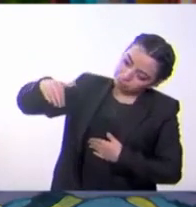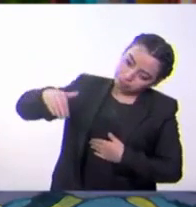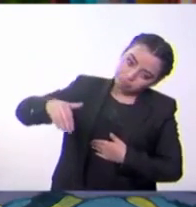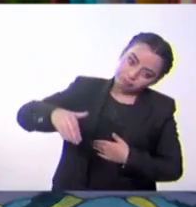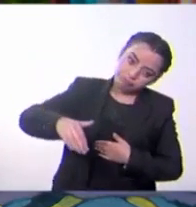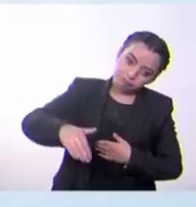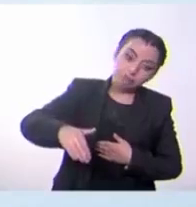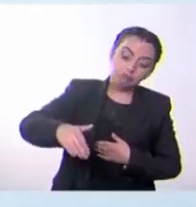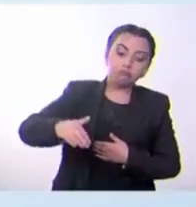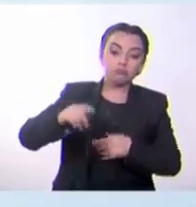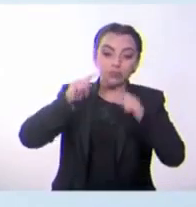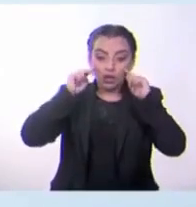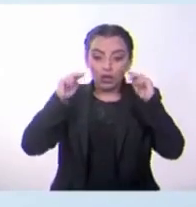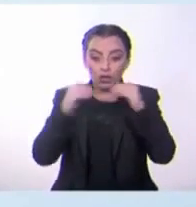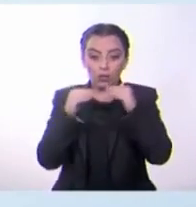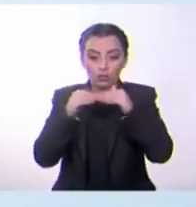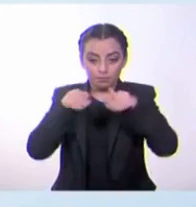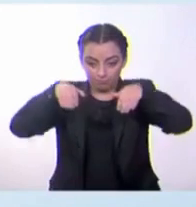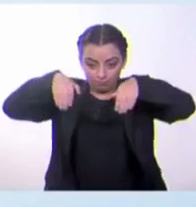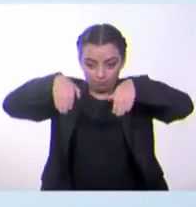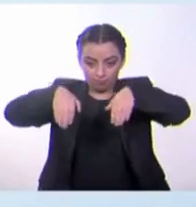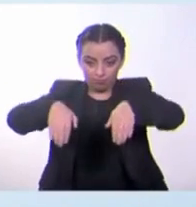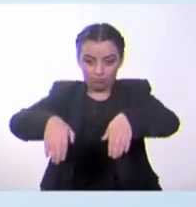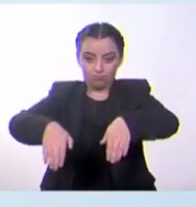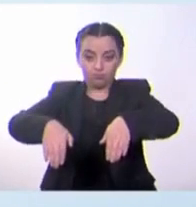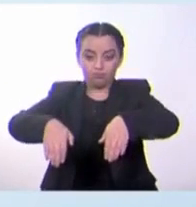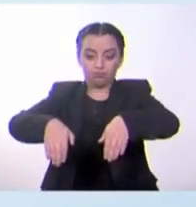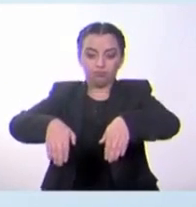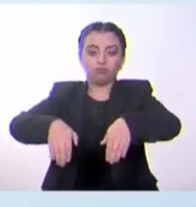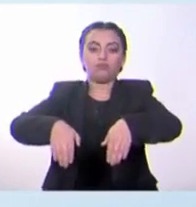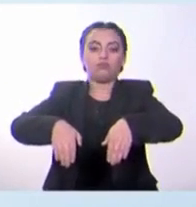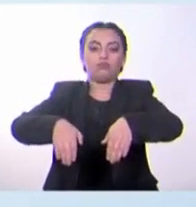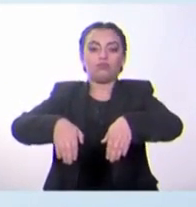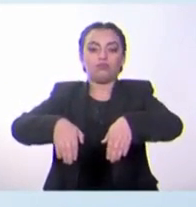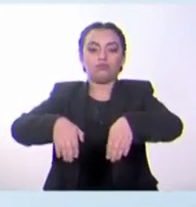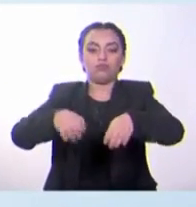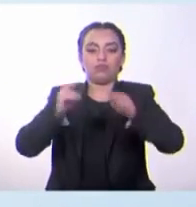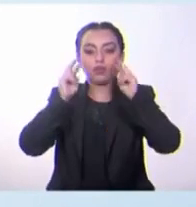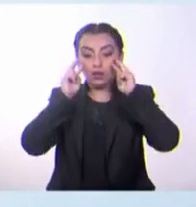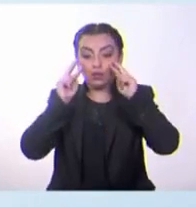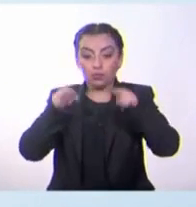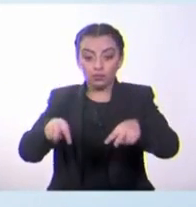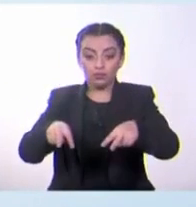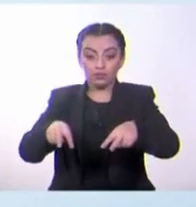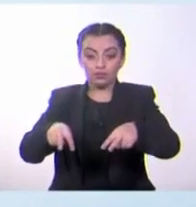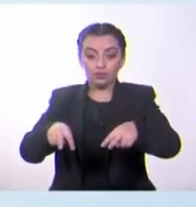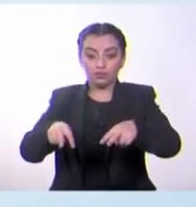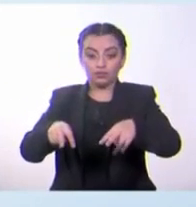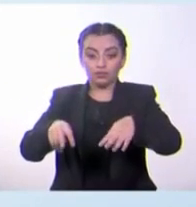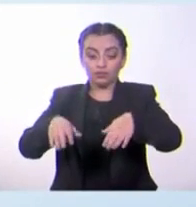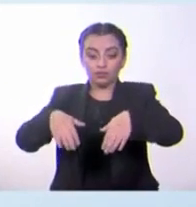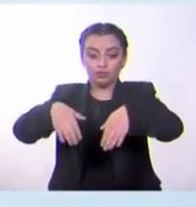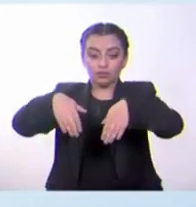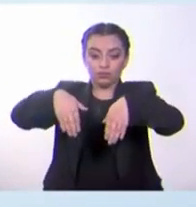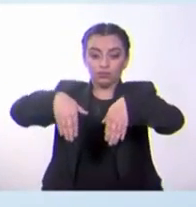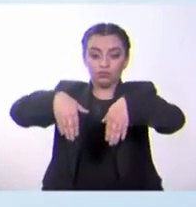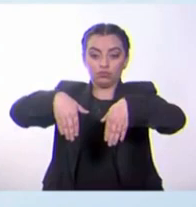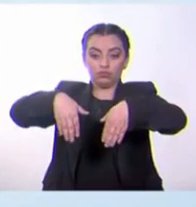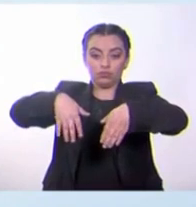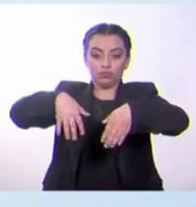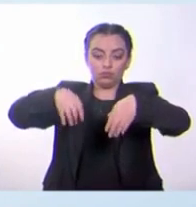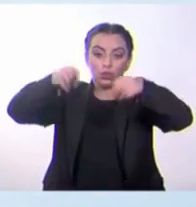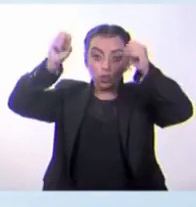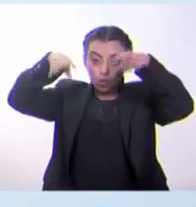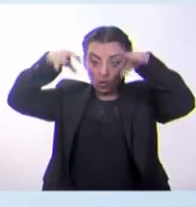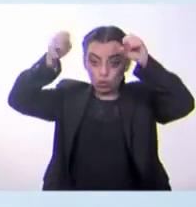vamos a observar la filtración. En este caso vamos a variar la gota y simulemos una